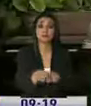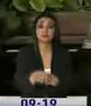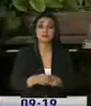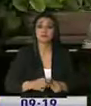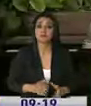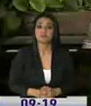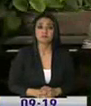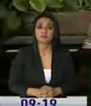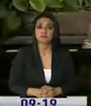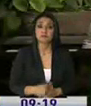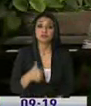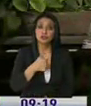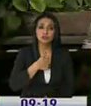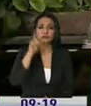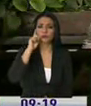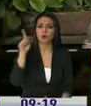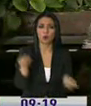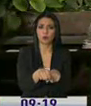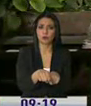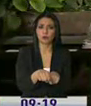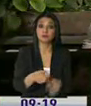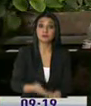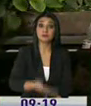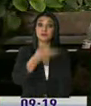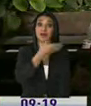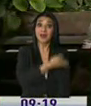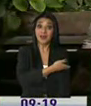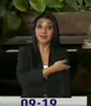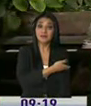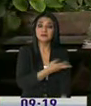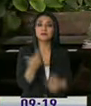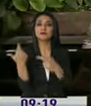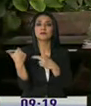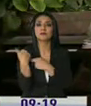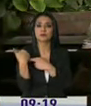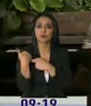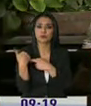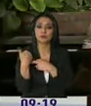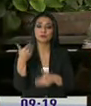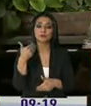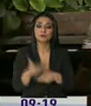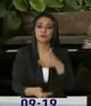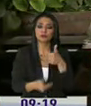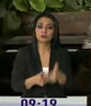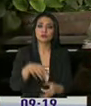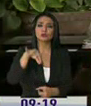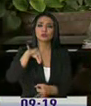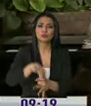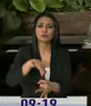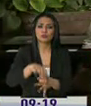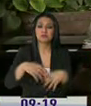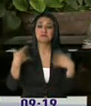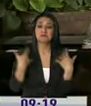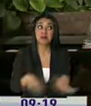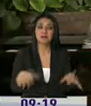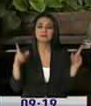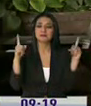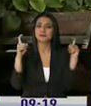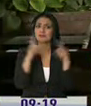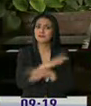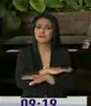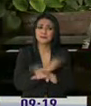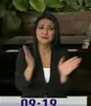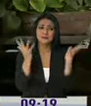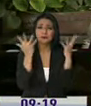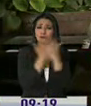no sería dable que quienes han sido responsables del proceso electoral más complicado,